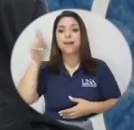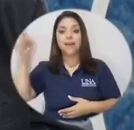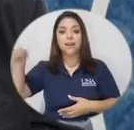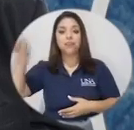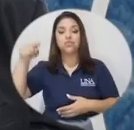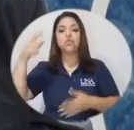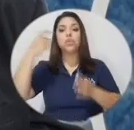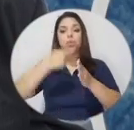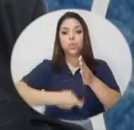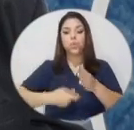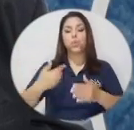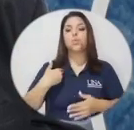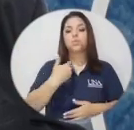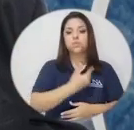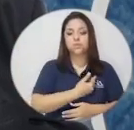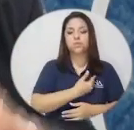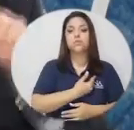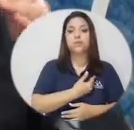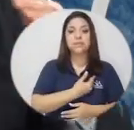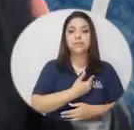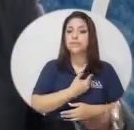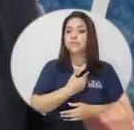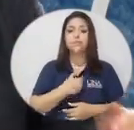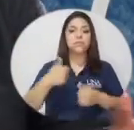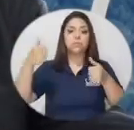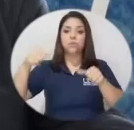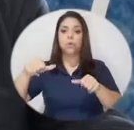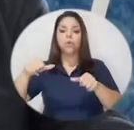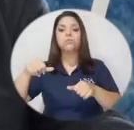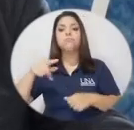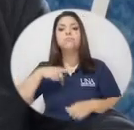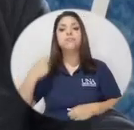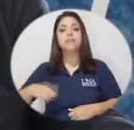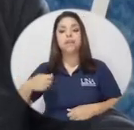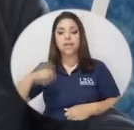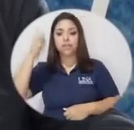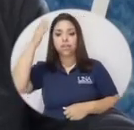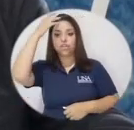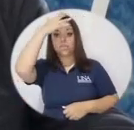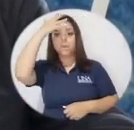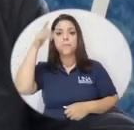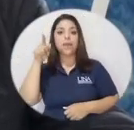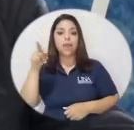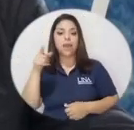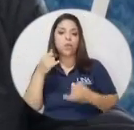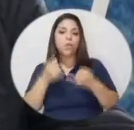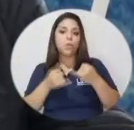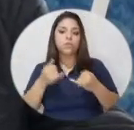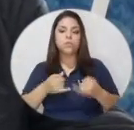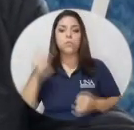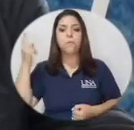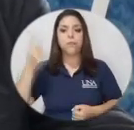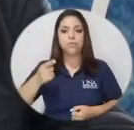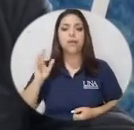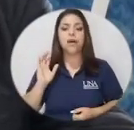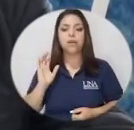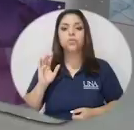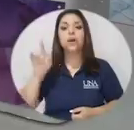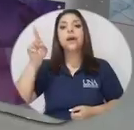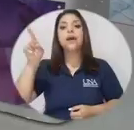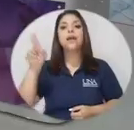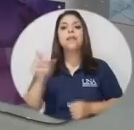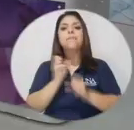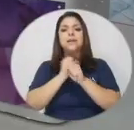país en ciertas áreas. Y cuando no esté de acuerdo con ciertas cosas, el presidente Trump, ya sabiendo que es su último mandato